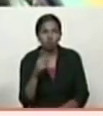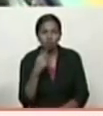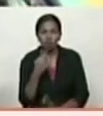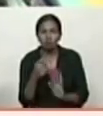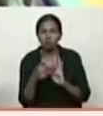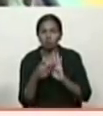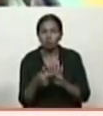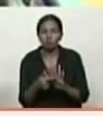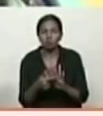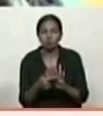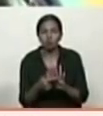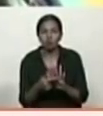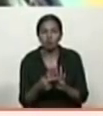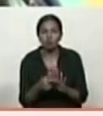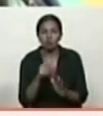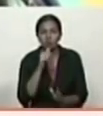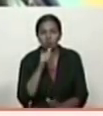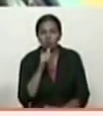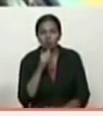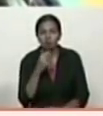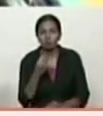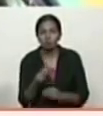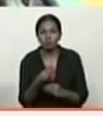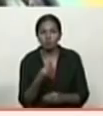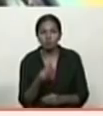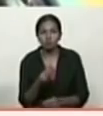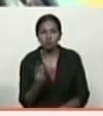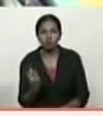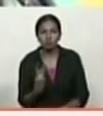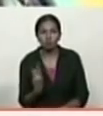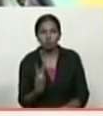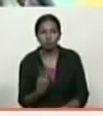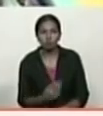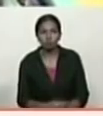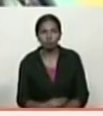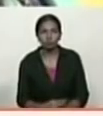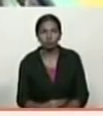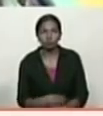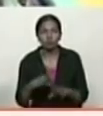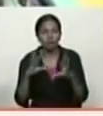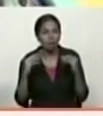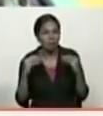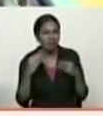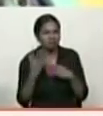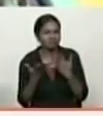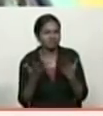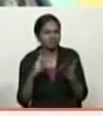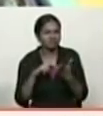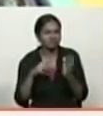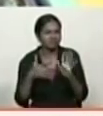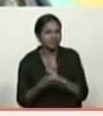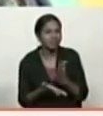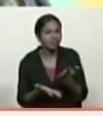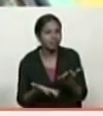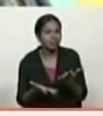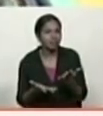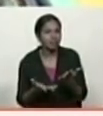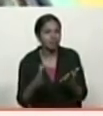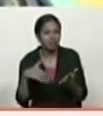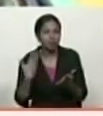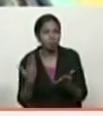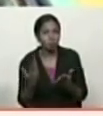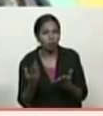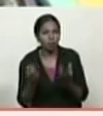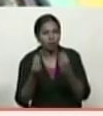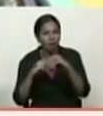que tiene que haber concesiones de ambos lados? ¿De qué van a hablar? ¿Qué cosas realmente son negociables para